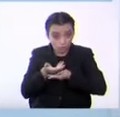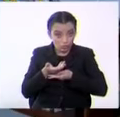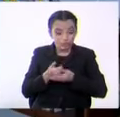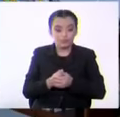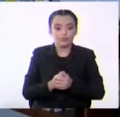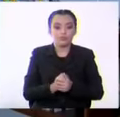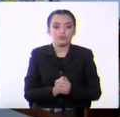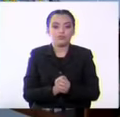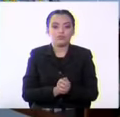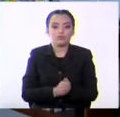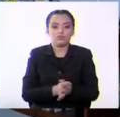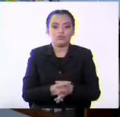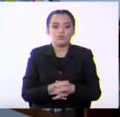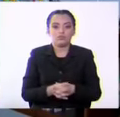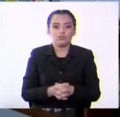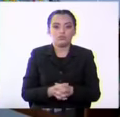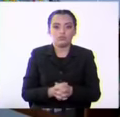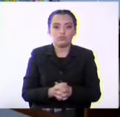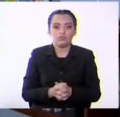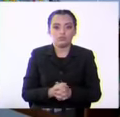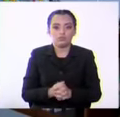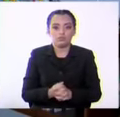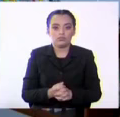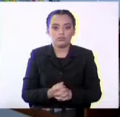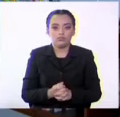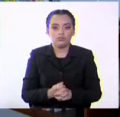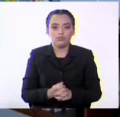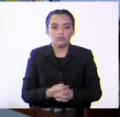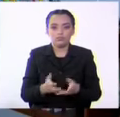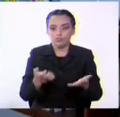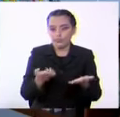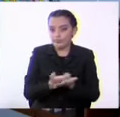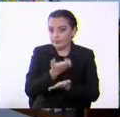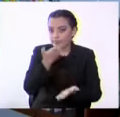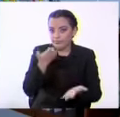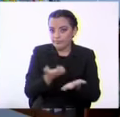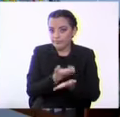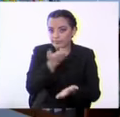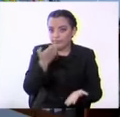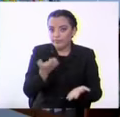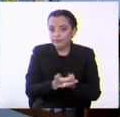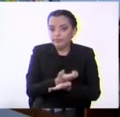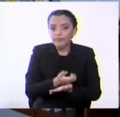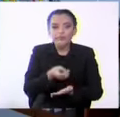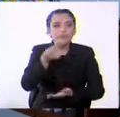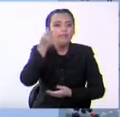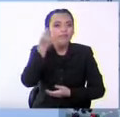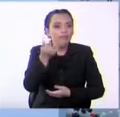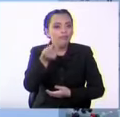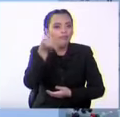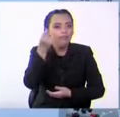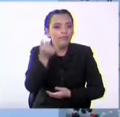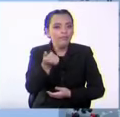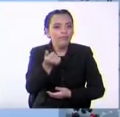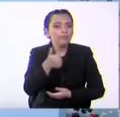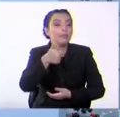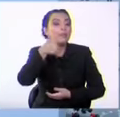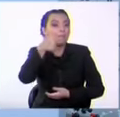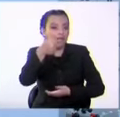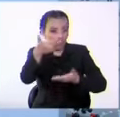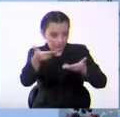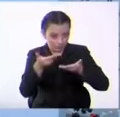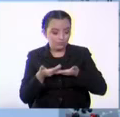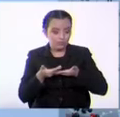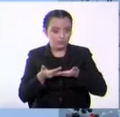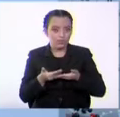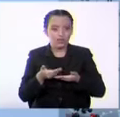Si te fijas, en economía es bastante fácil poder distinguir entre un bien y un servicio. ¿Por qué? Porque